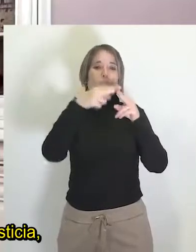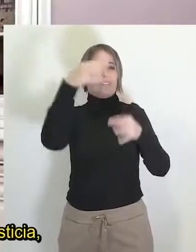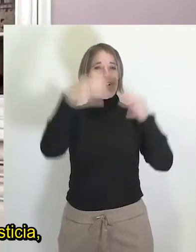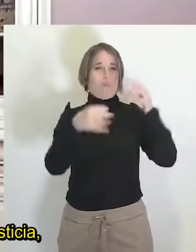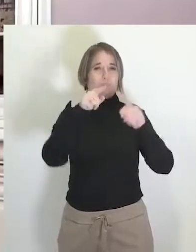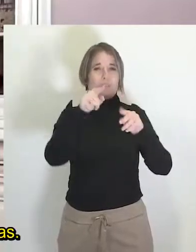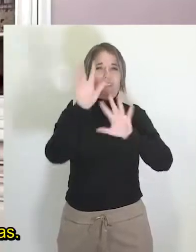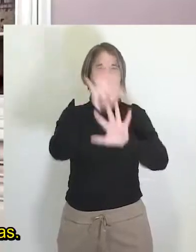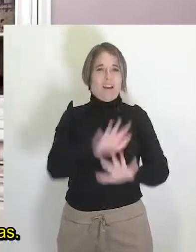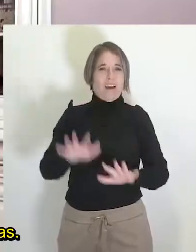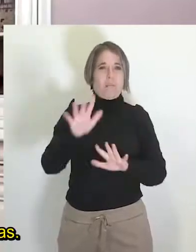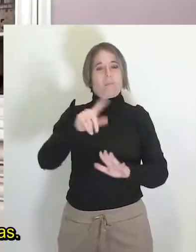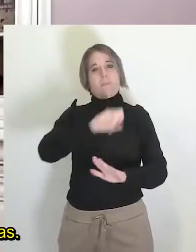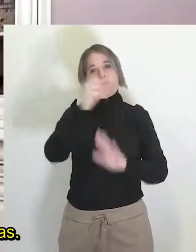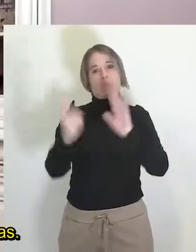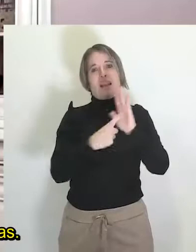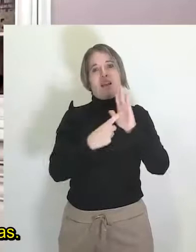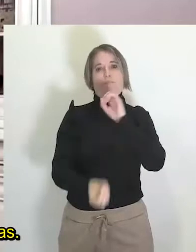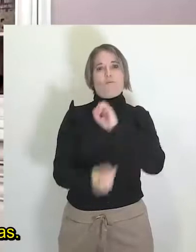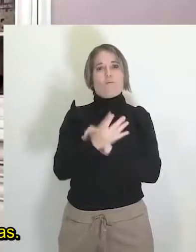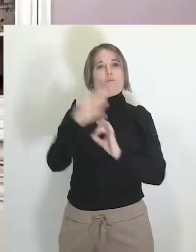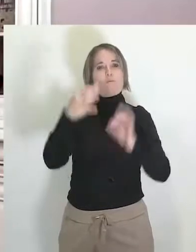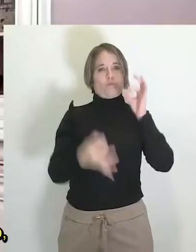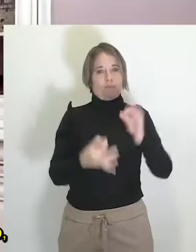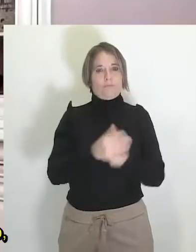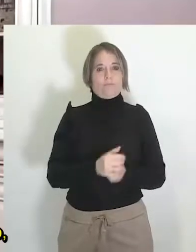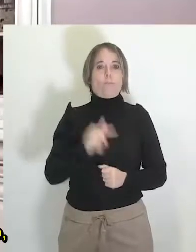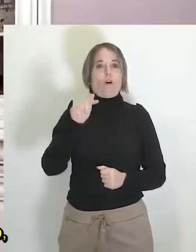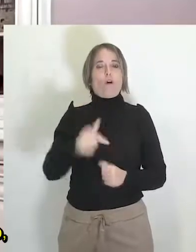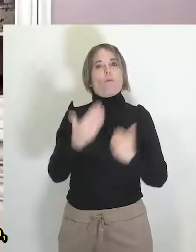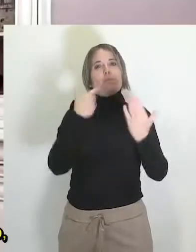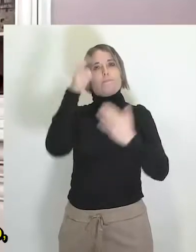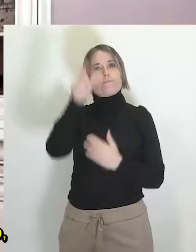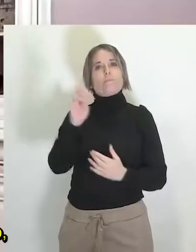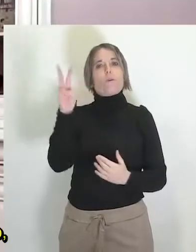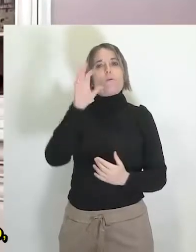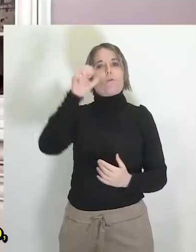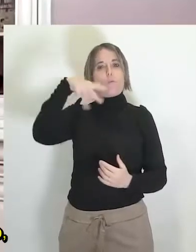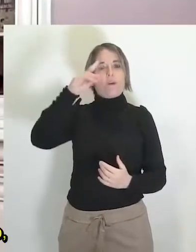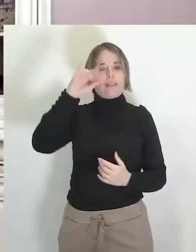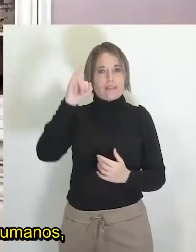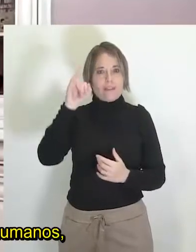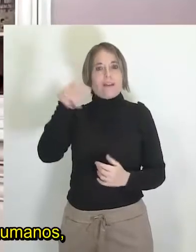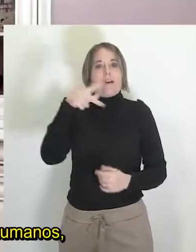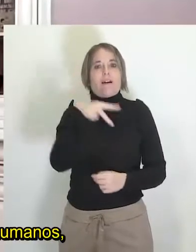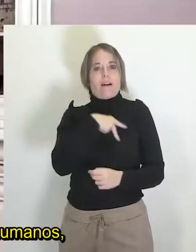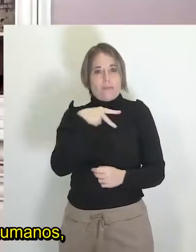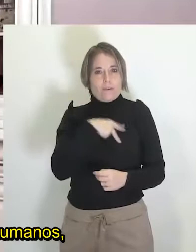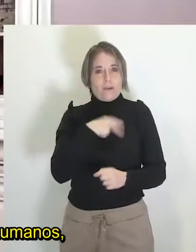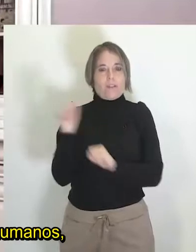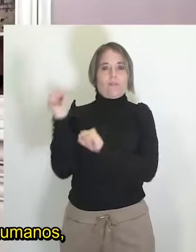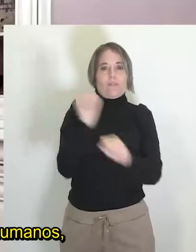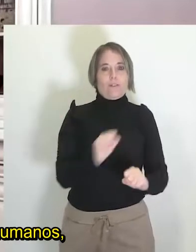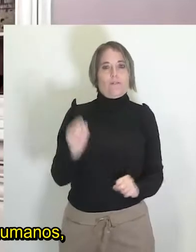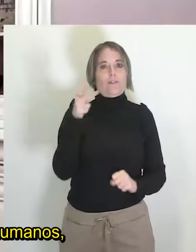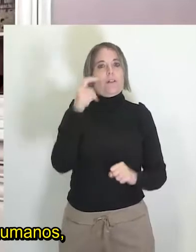la justicia, siendo legislada y legalizada. Hoy charlaremos con Wendy Flores Acevedo, abogada,